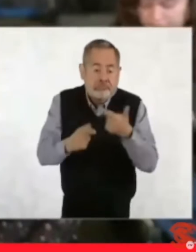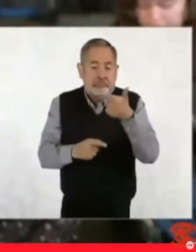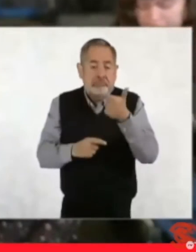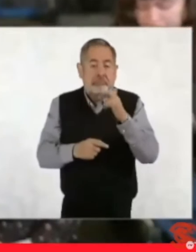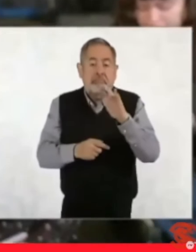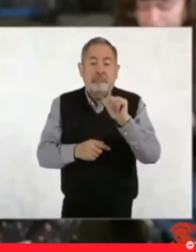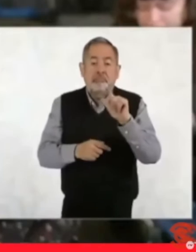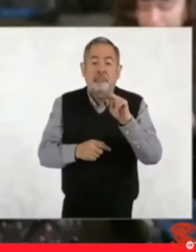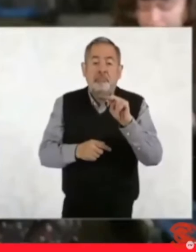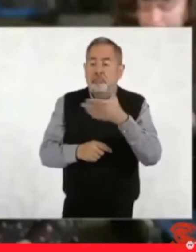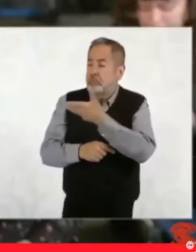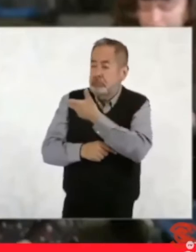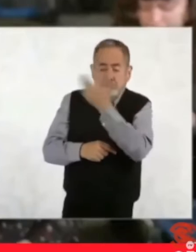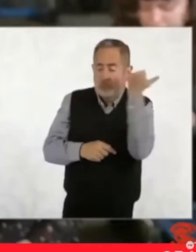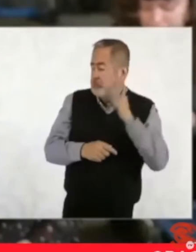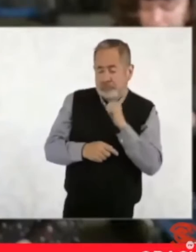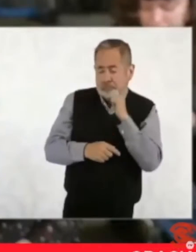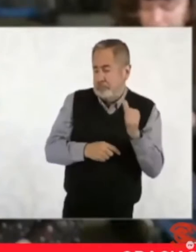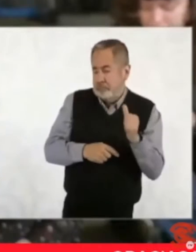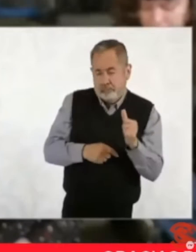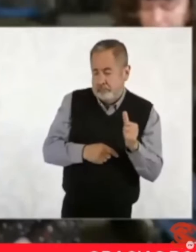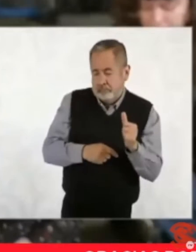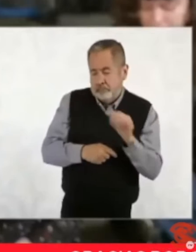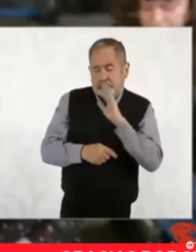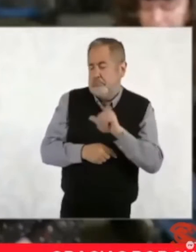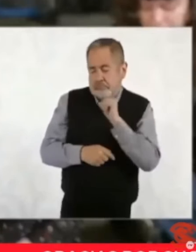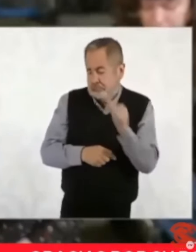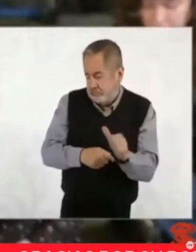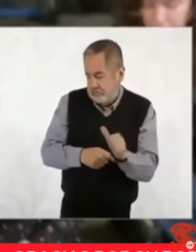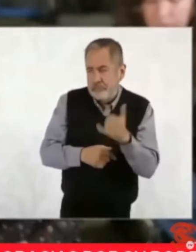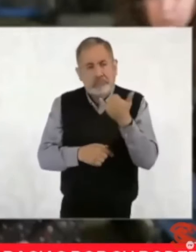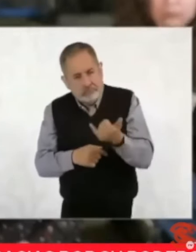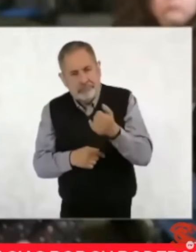Felipe Calderón no es un narcopolítico. Es una entrevista de